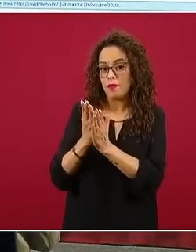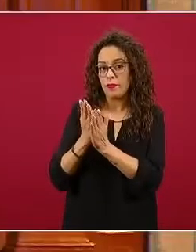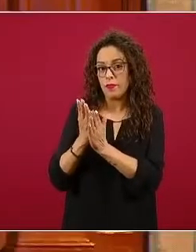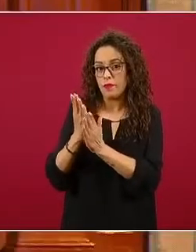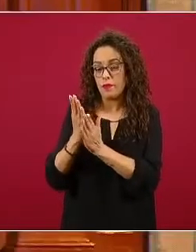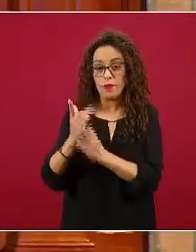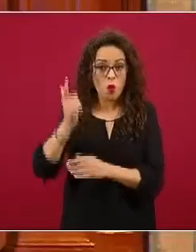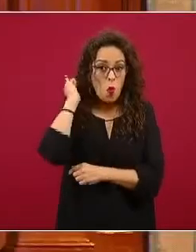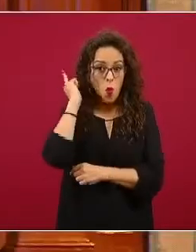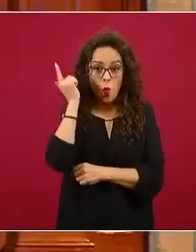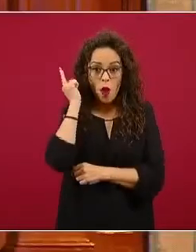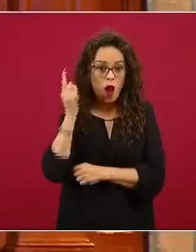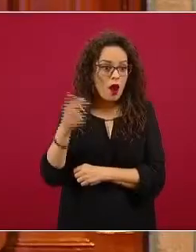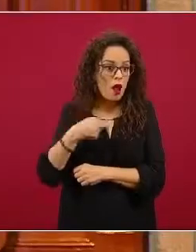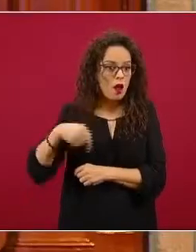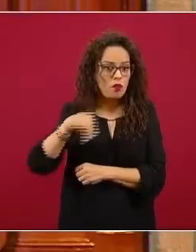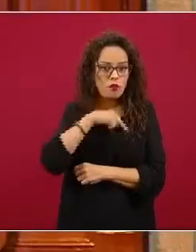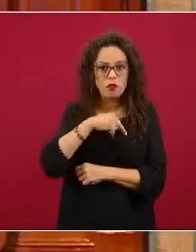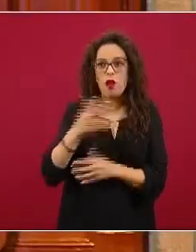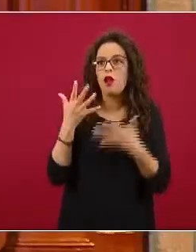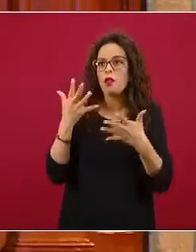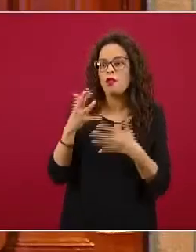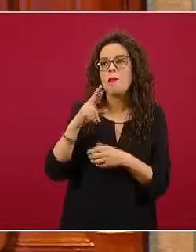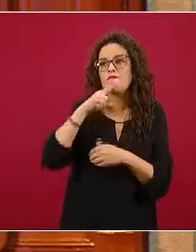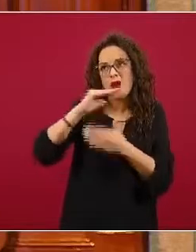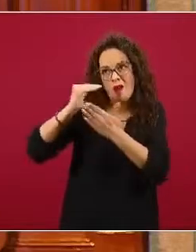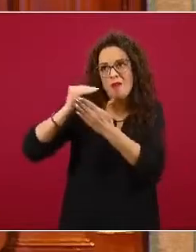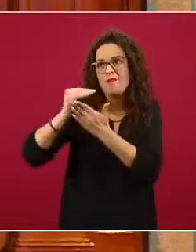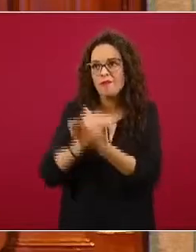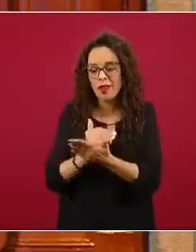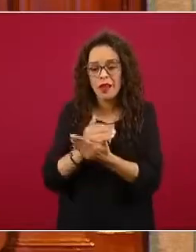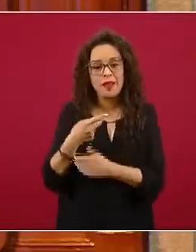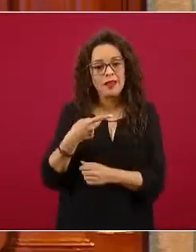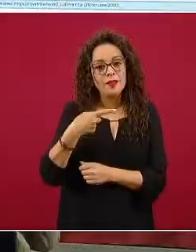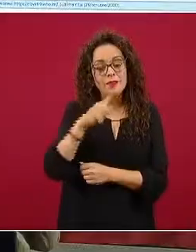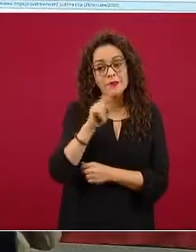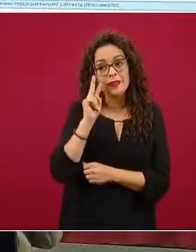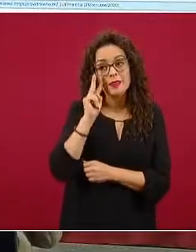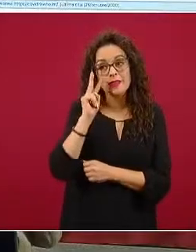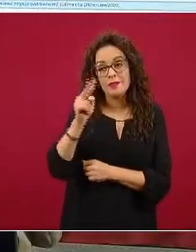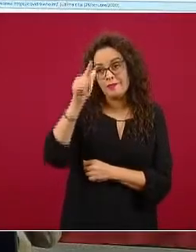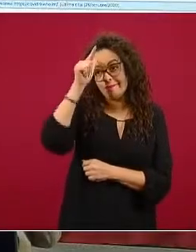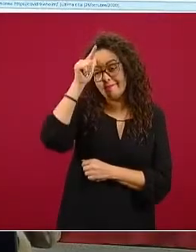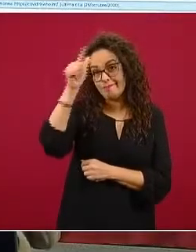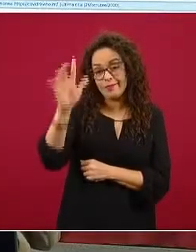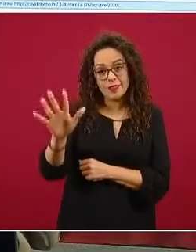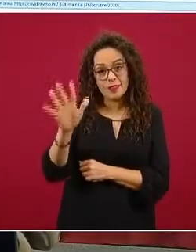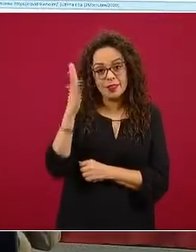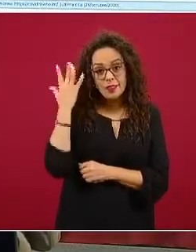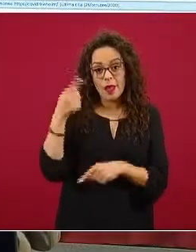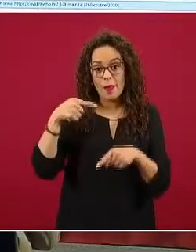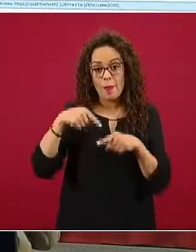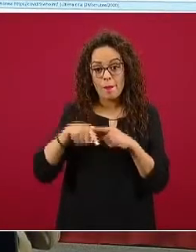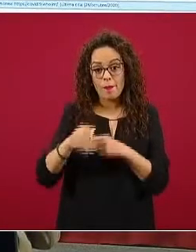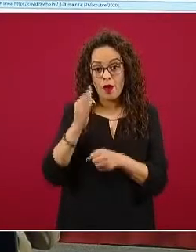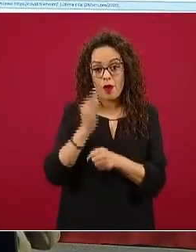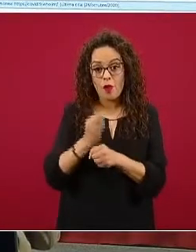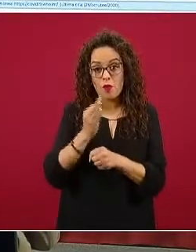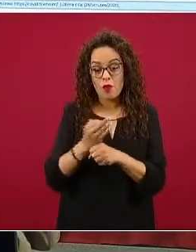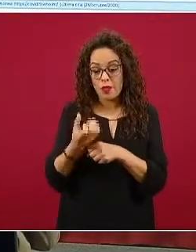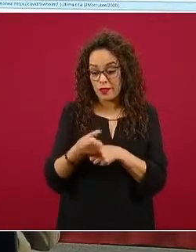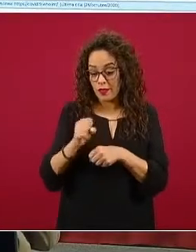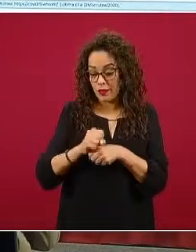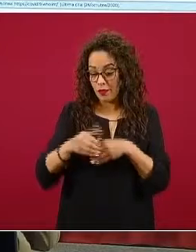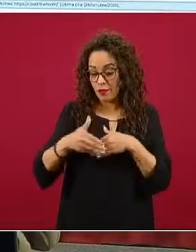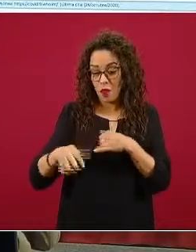que esa tendencia no se mantenga, mas sin embargo cuando vemos la gran aceleración en la epidemia que están teniendo en las últimas